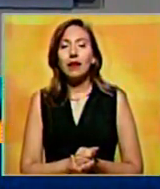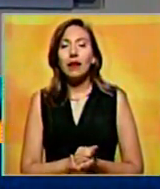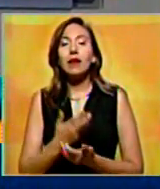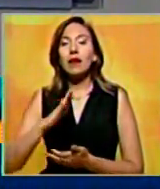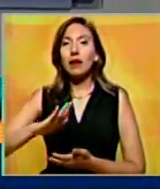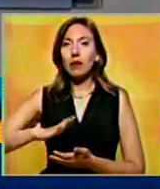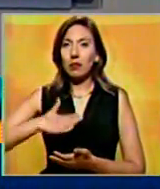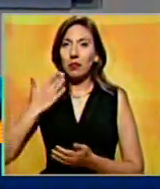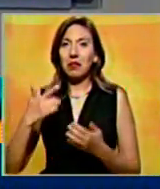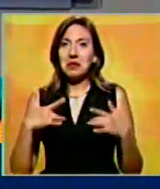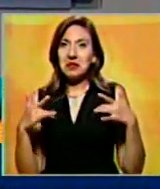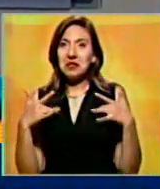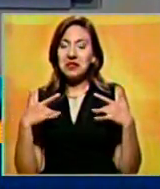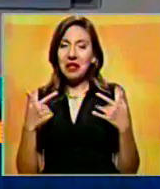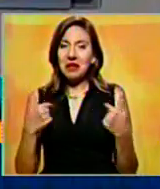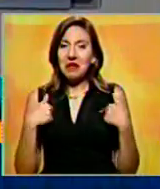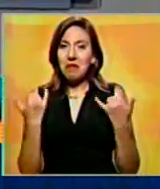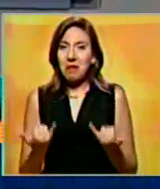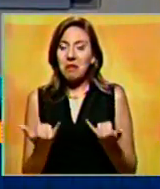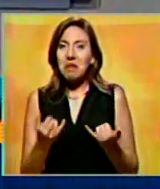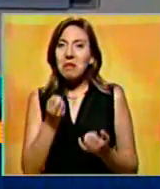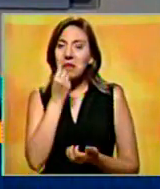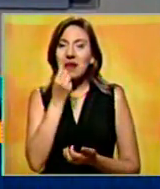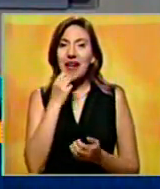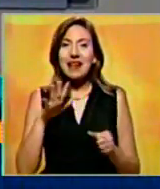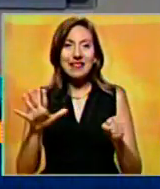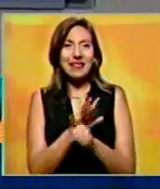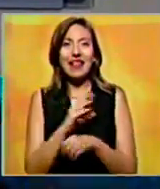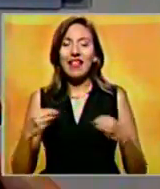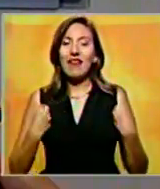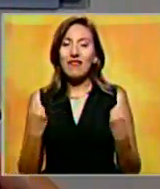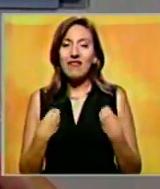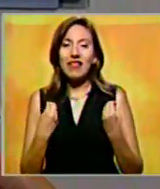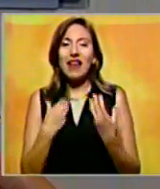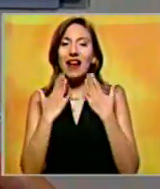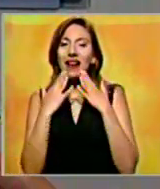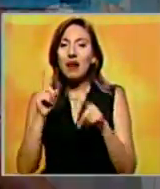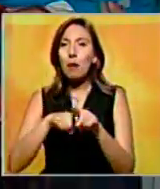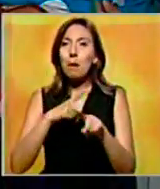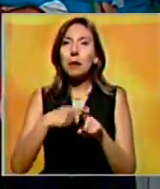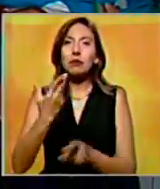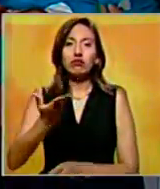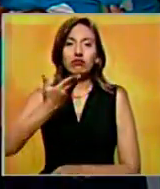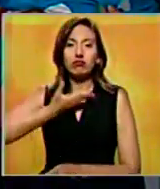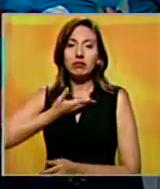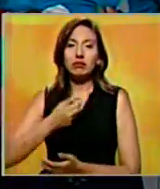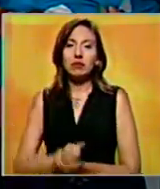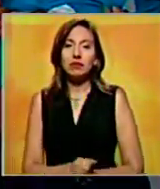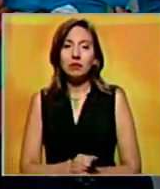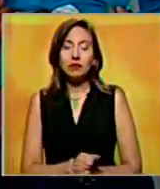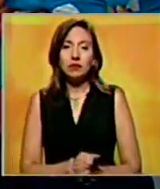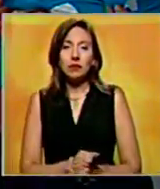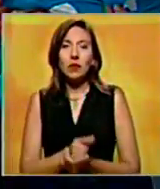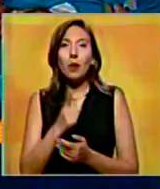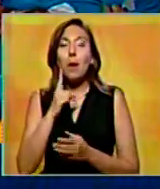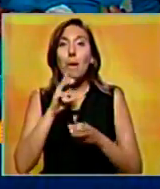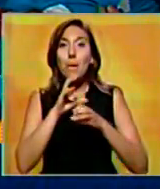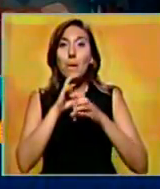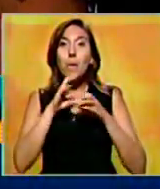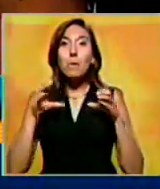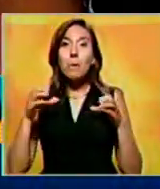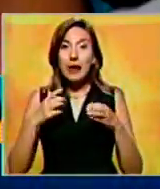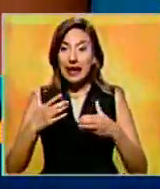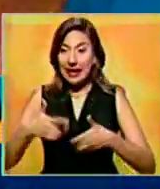siento bien, llena de vida, gracias a mi primo que me donó. César le donó una porción de su